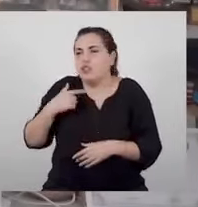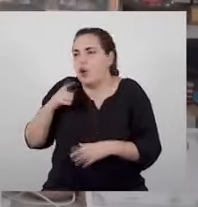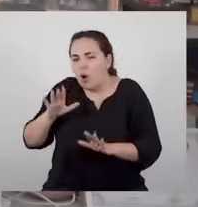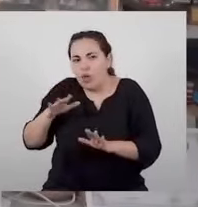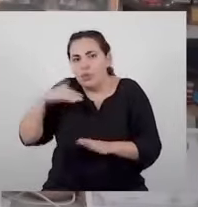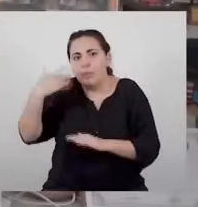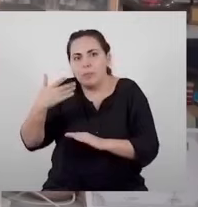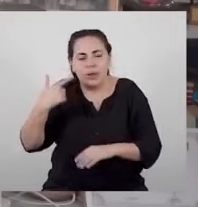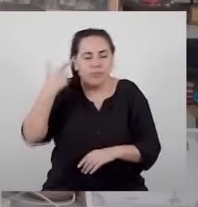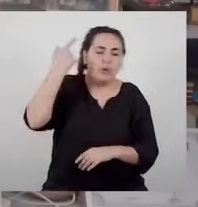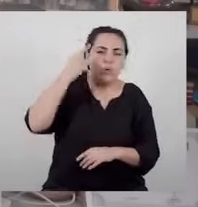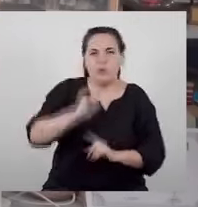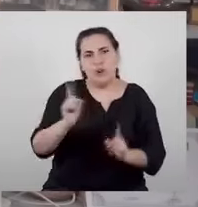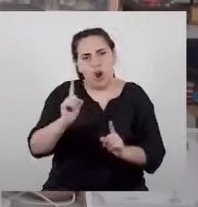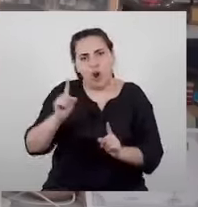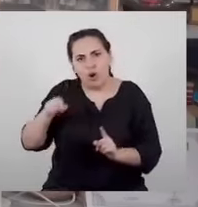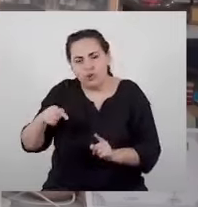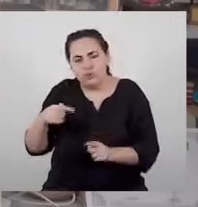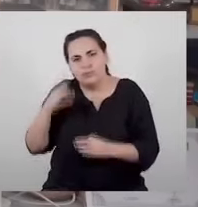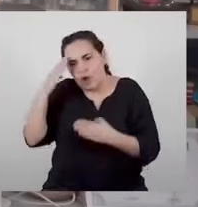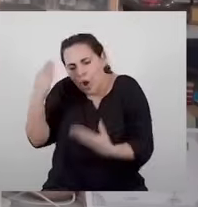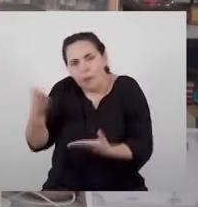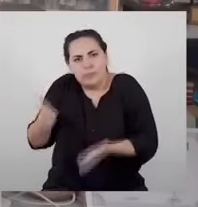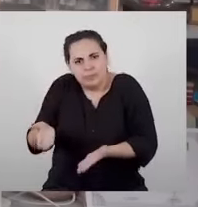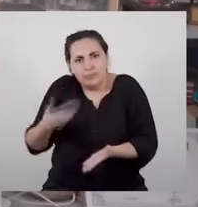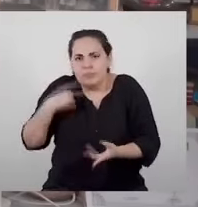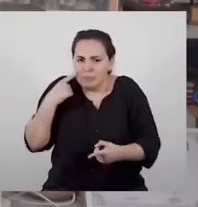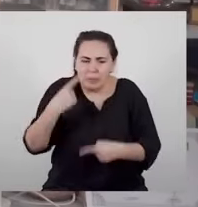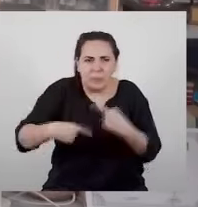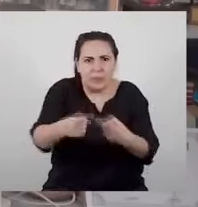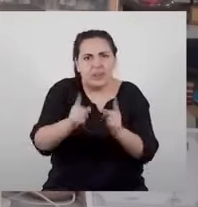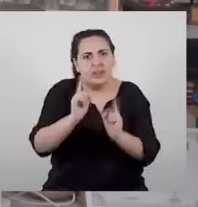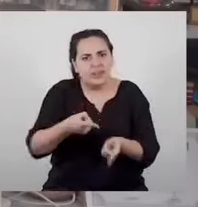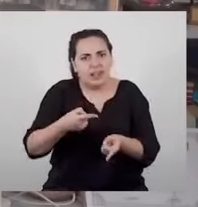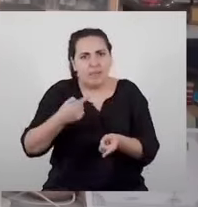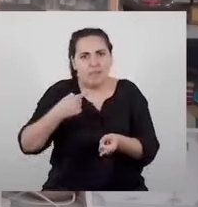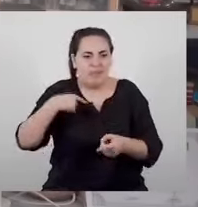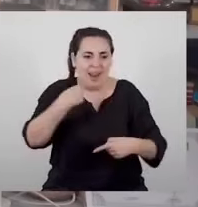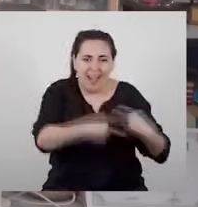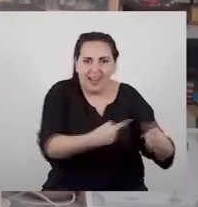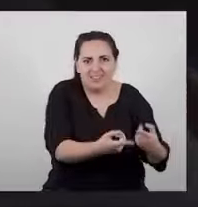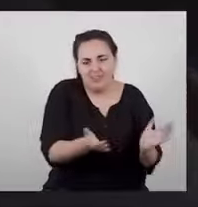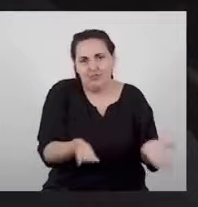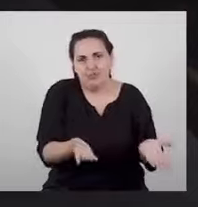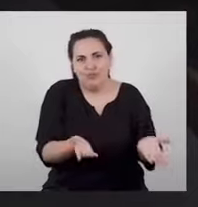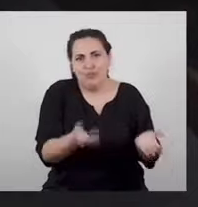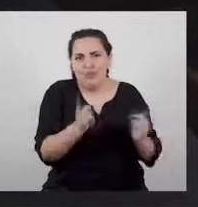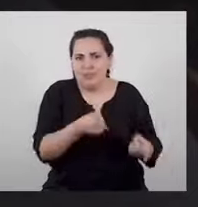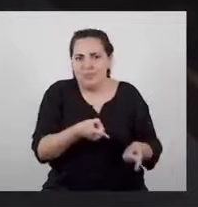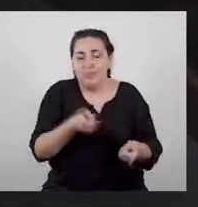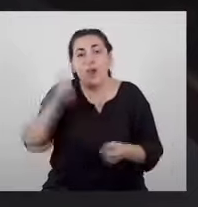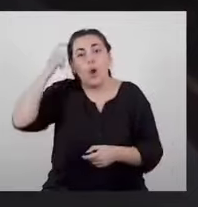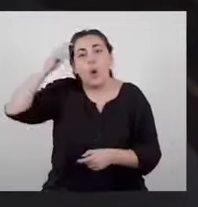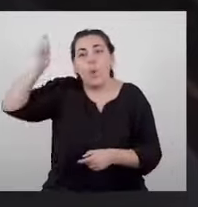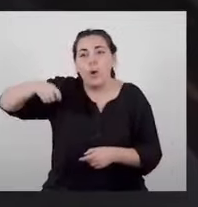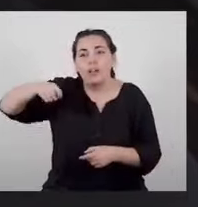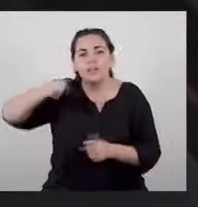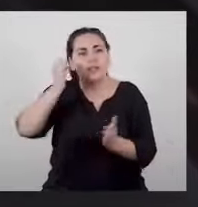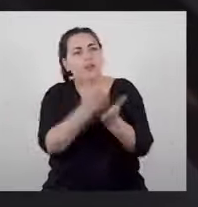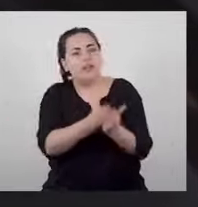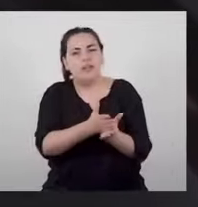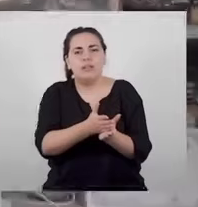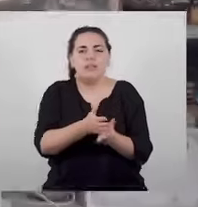viviendo por él y por las personas que lamentablemente siguen viniendo atrás y si los jueces no ponen penas ejemplares esto va a